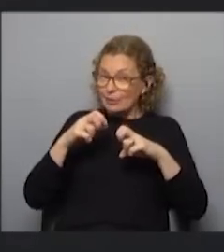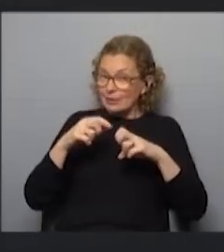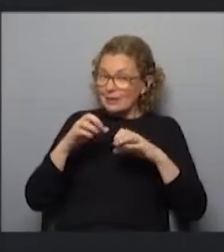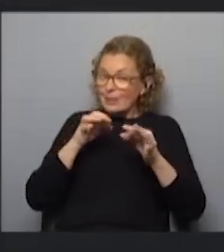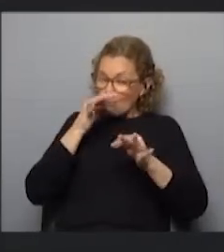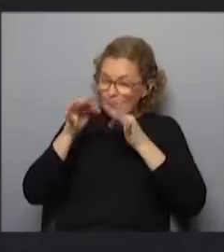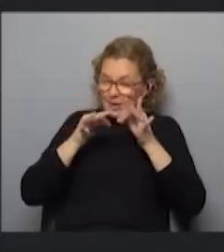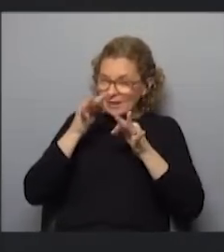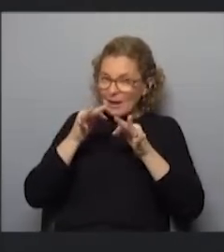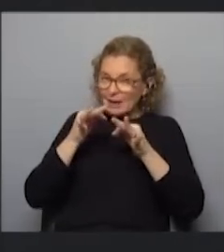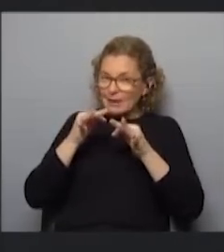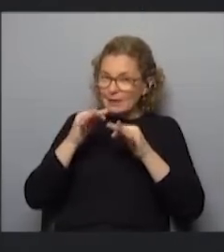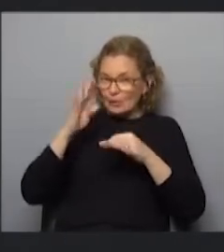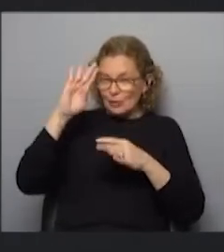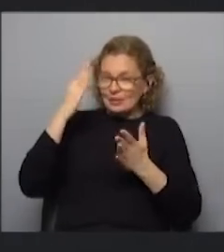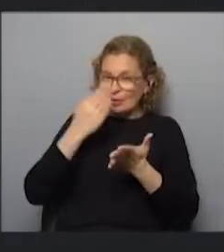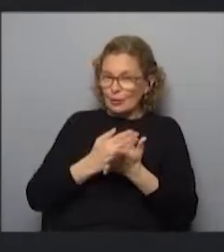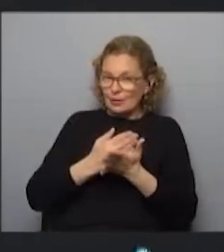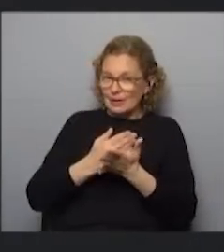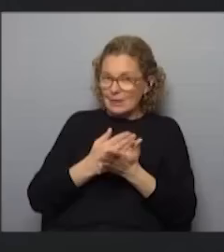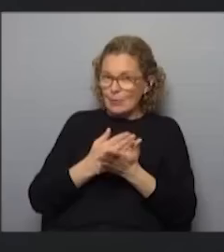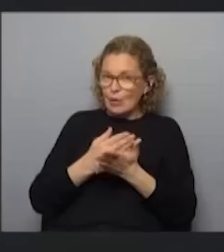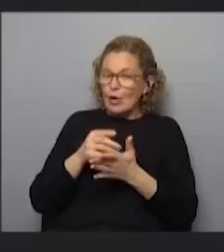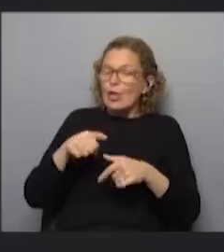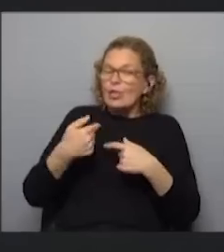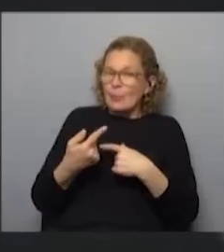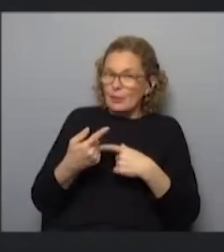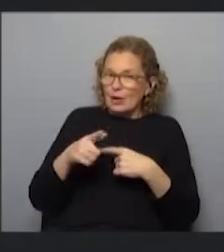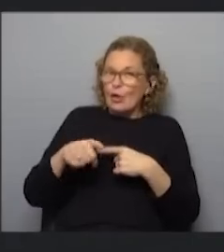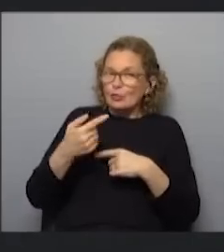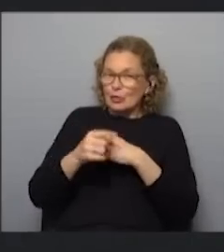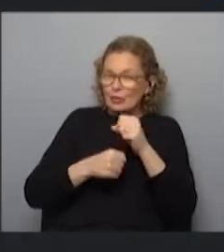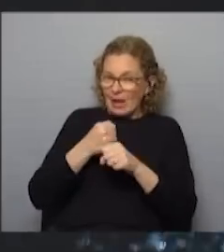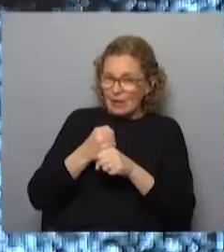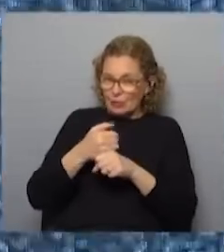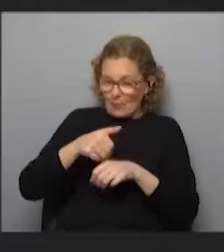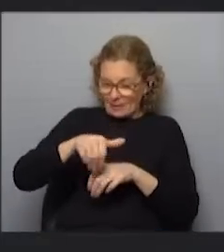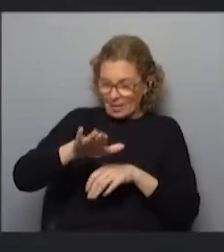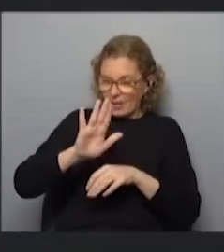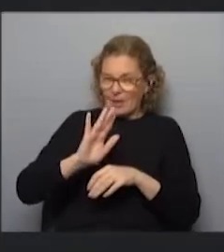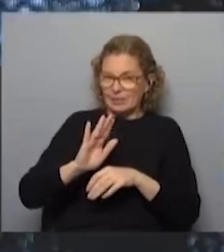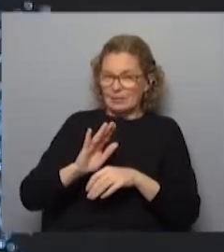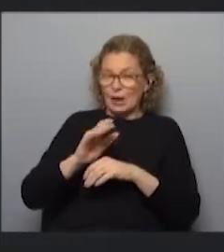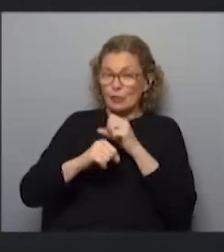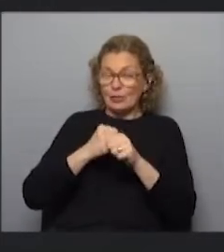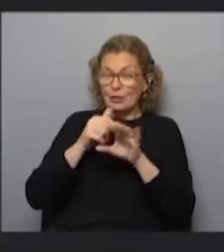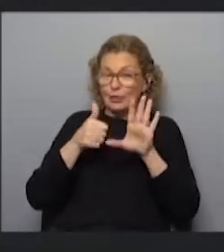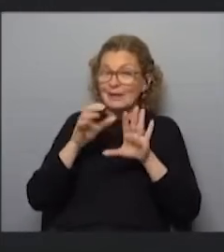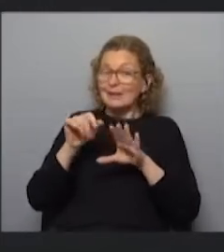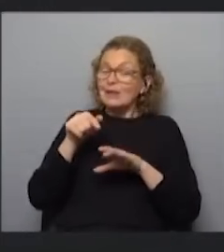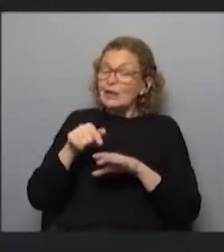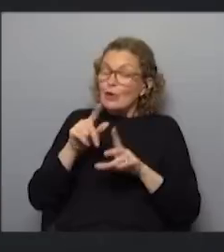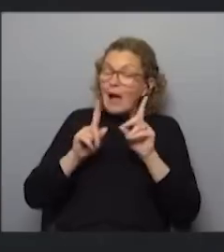a explicar las prácticas de terrorismo de estado en el marco de otra etapa de la Guerra Fría que es avanzada de la década del 60 y ese es un